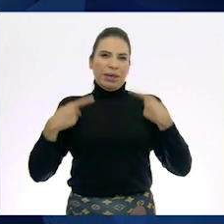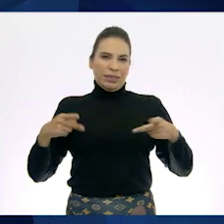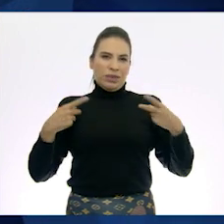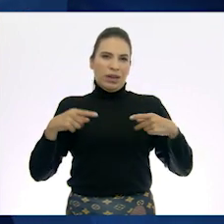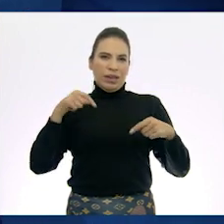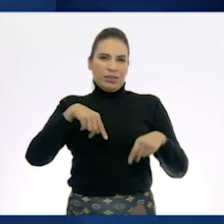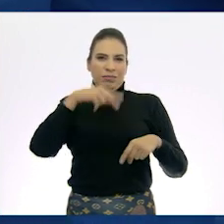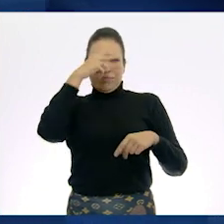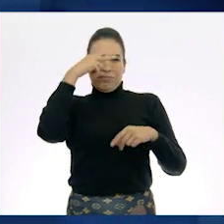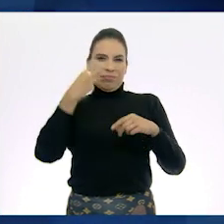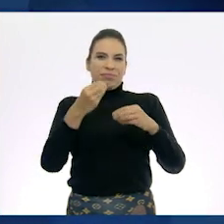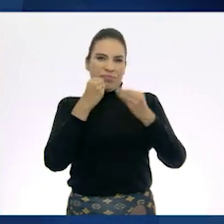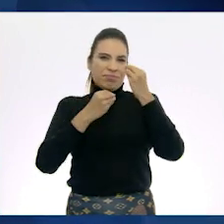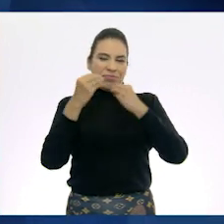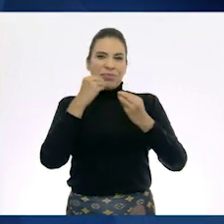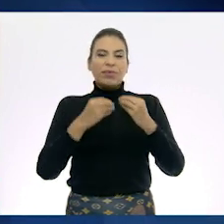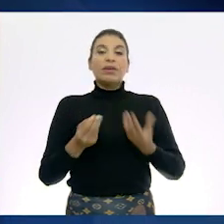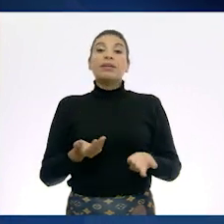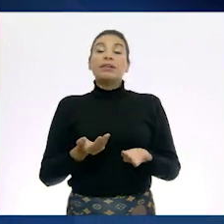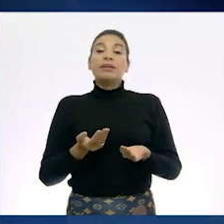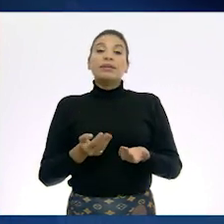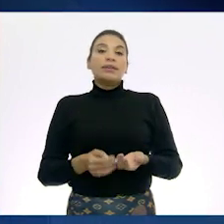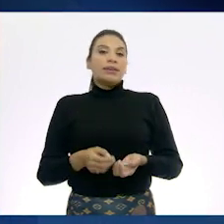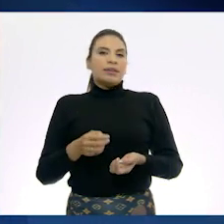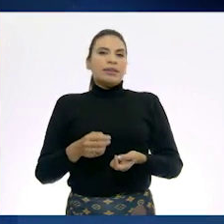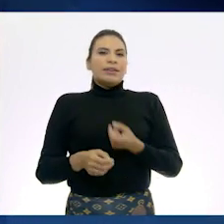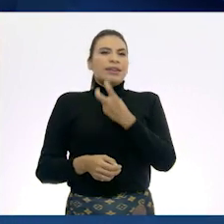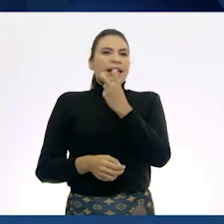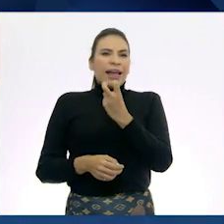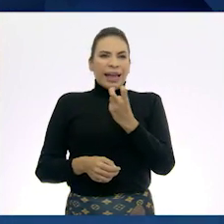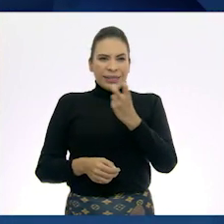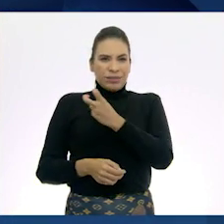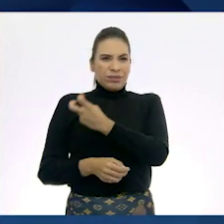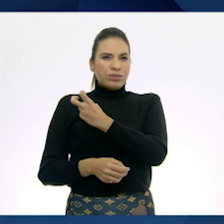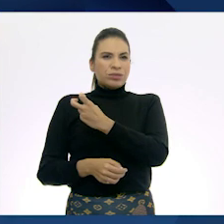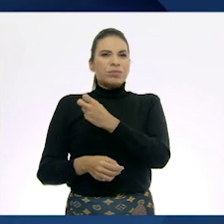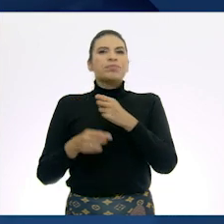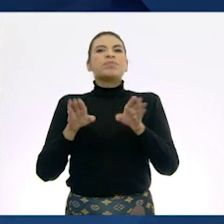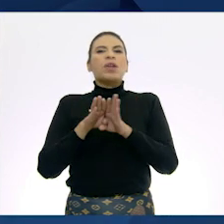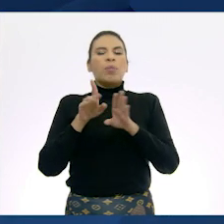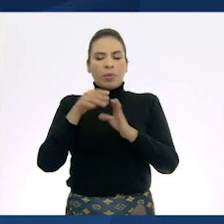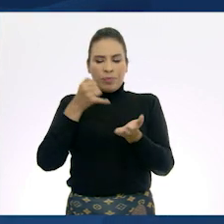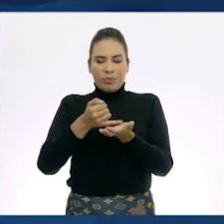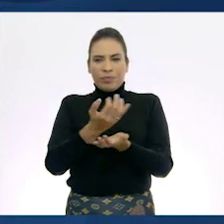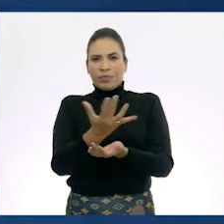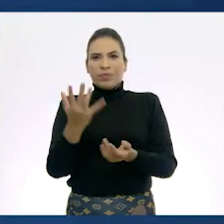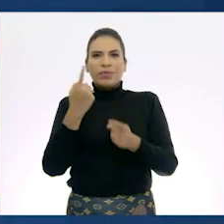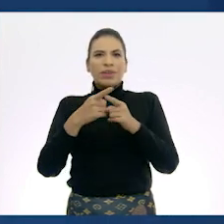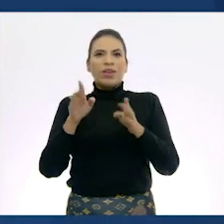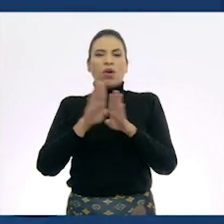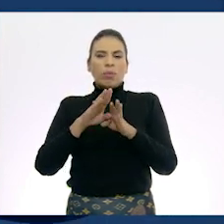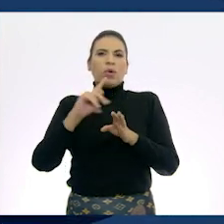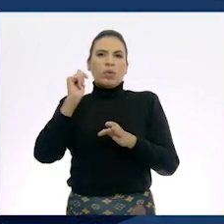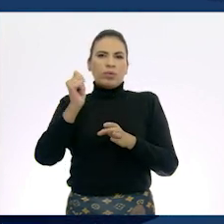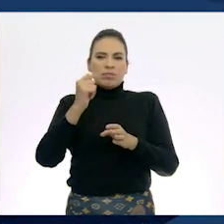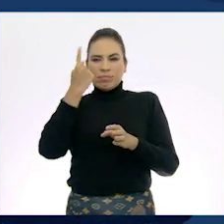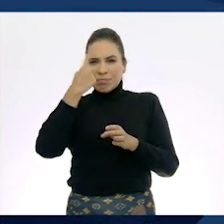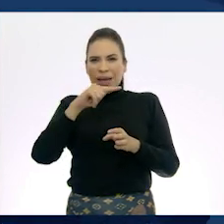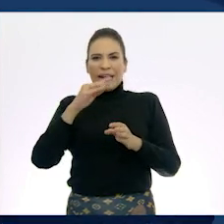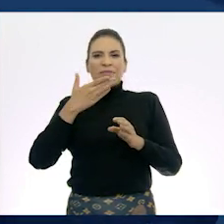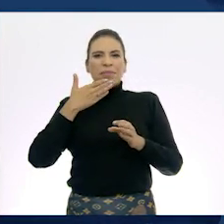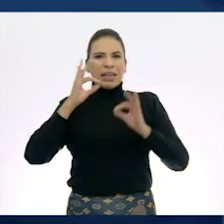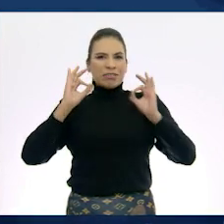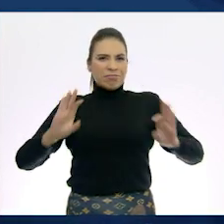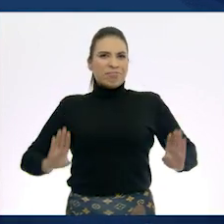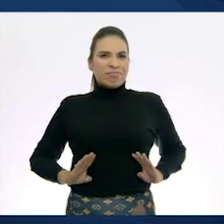mexicano y que es esta parte del cultivo, de hacerlo con una técnica adecuada, nos va a ayudar